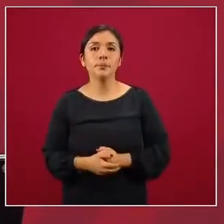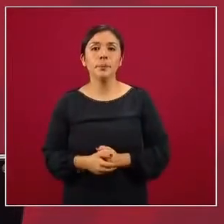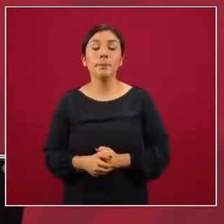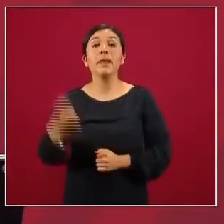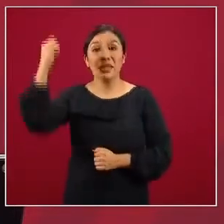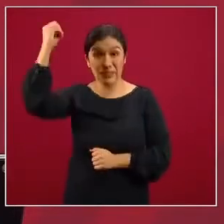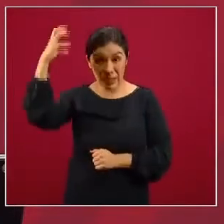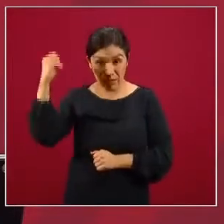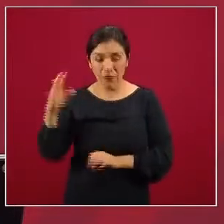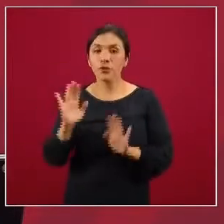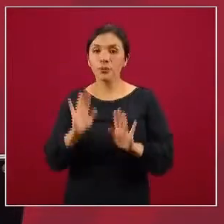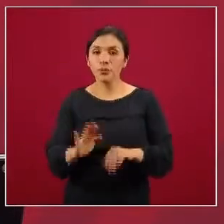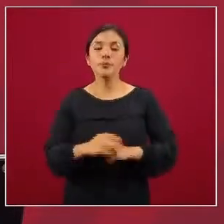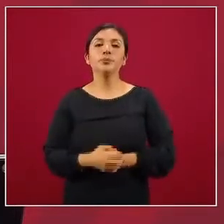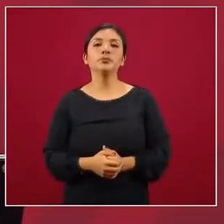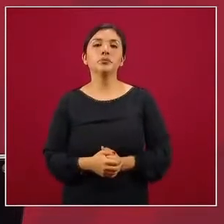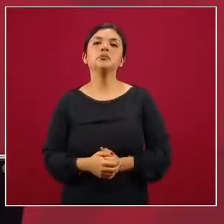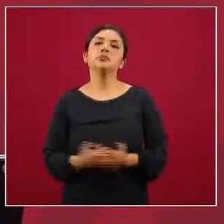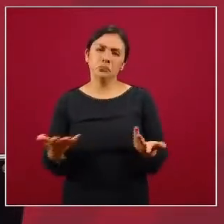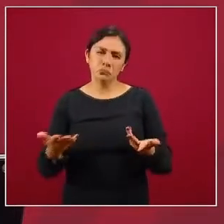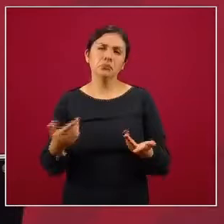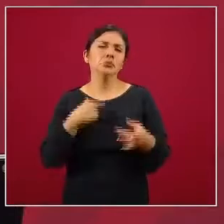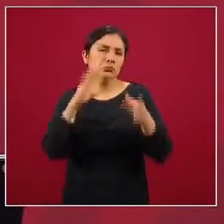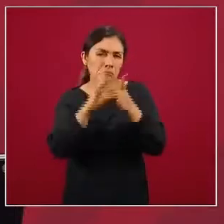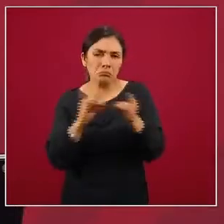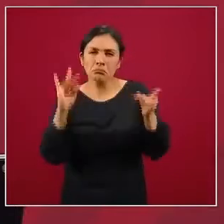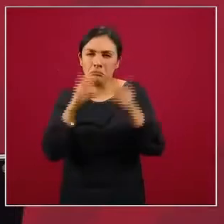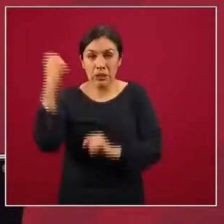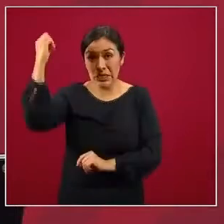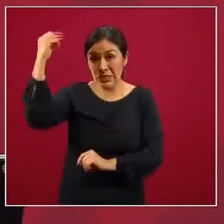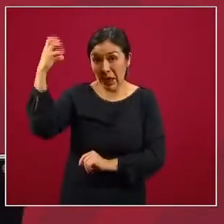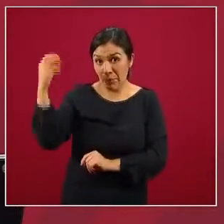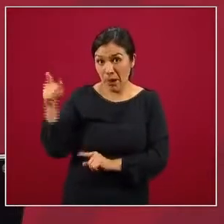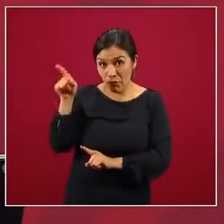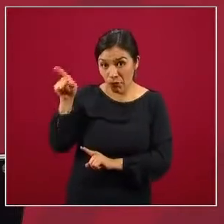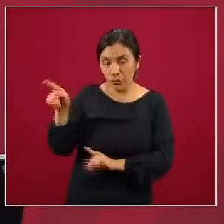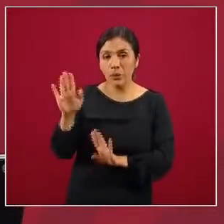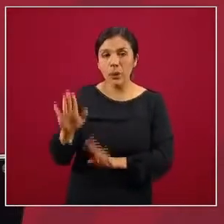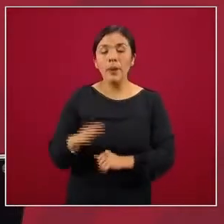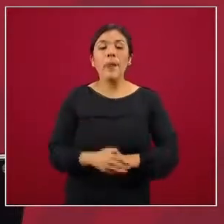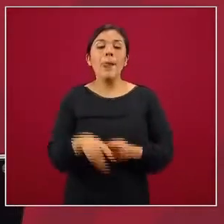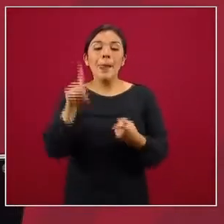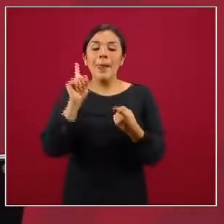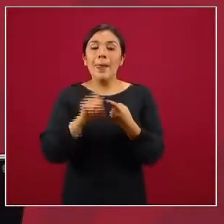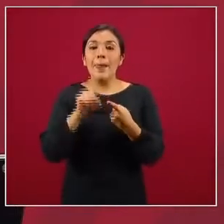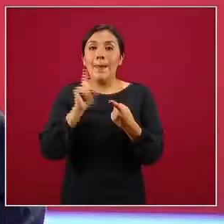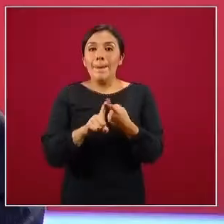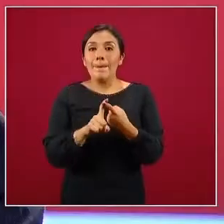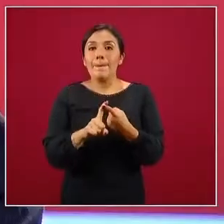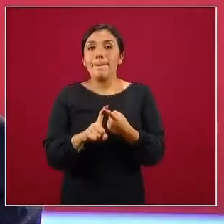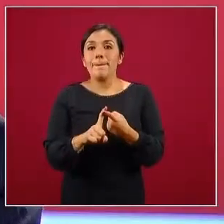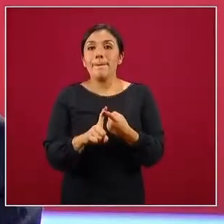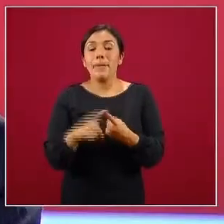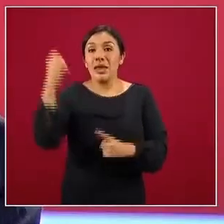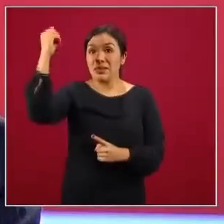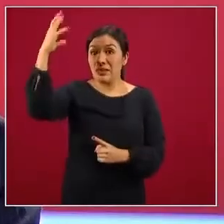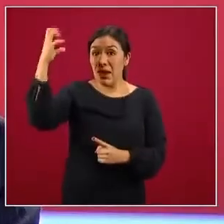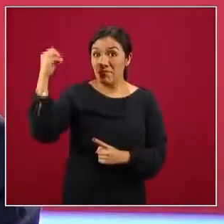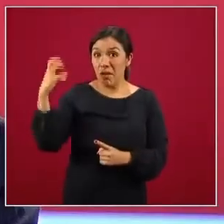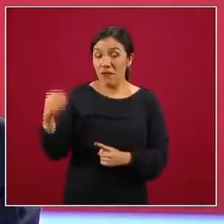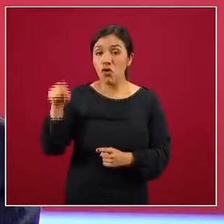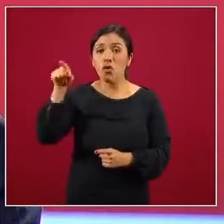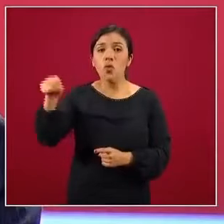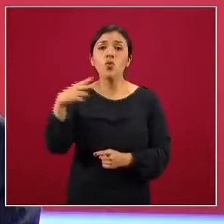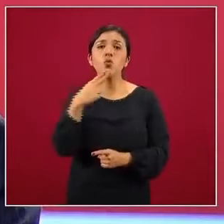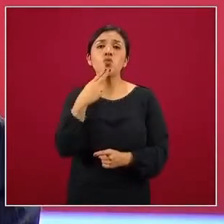Semáforo. Respecto al semáforo, vamos a hacer algunas puntualizaciones. Primera, el semáforo es un